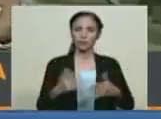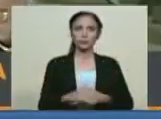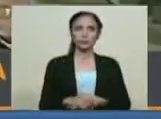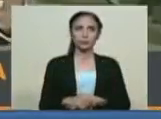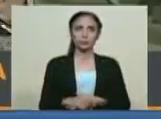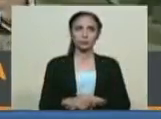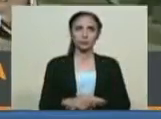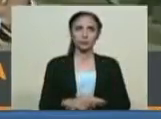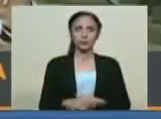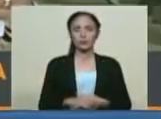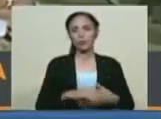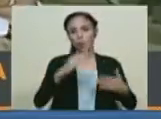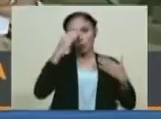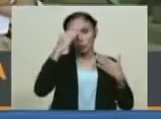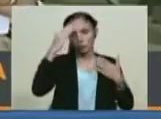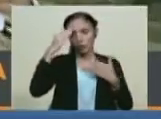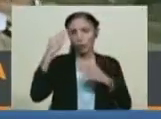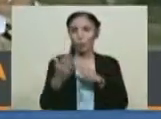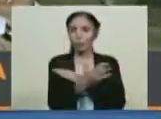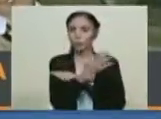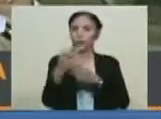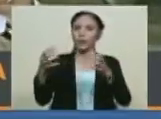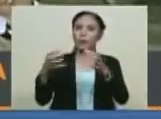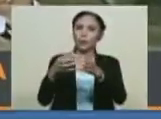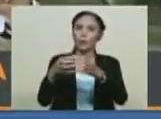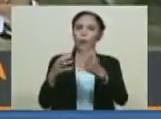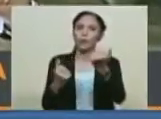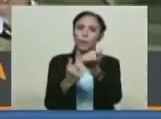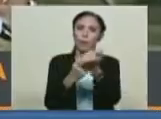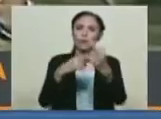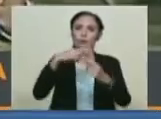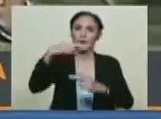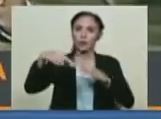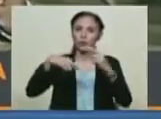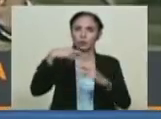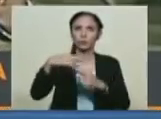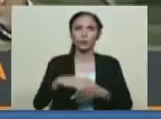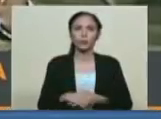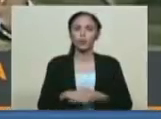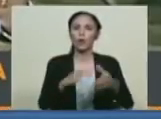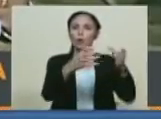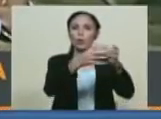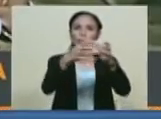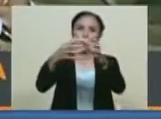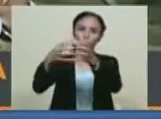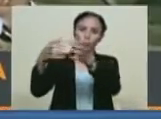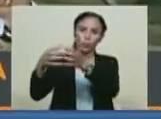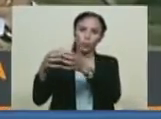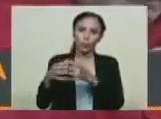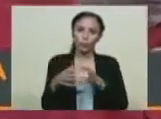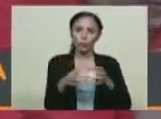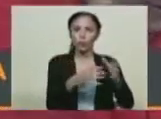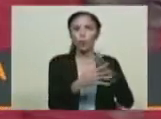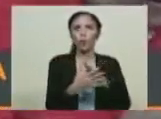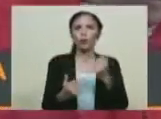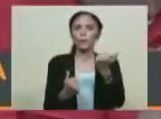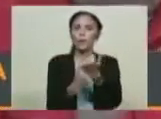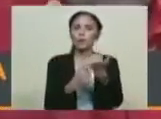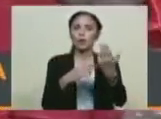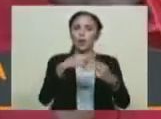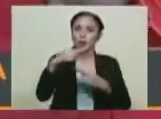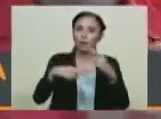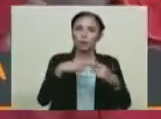patriótico, un gran saludo a los compañeros del polo patriótico, de Tupamaro, Alianza para el Cambio, el Partido Comunista de